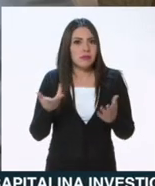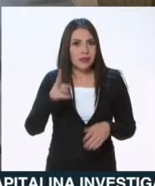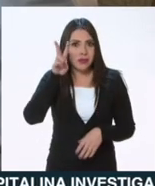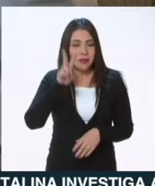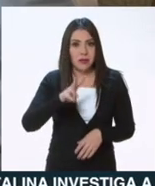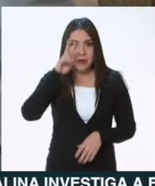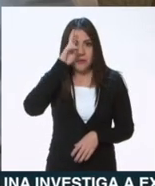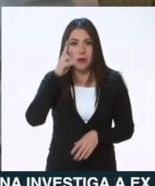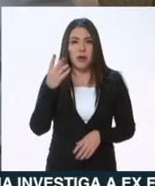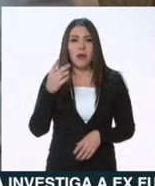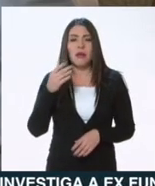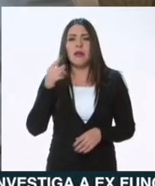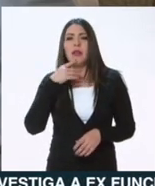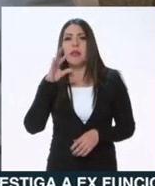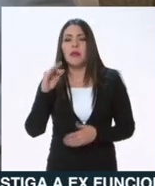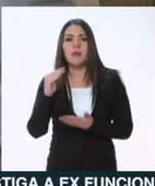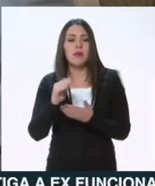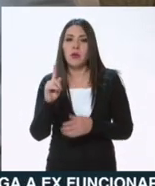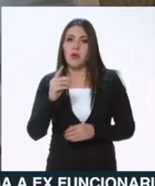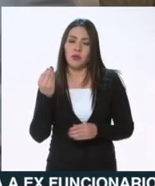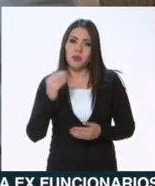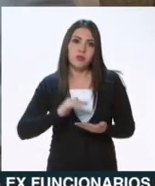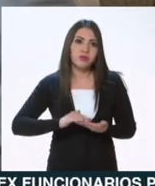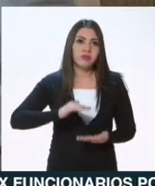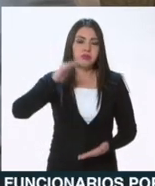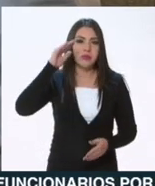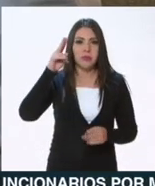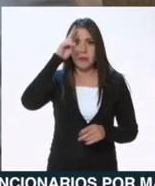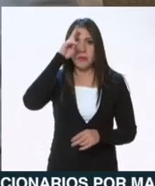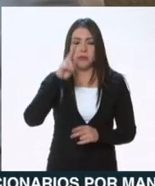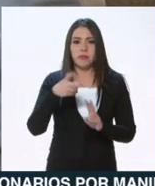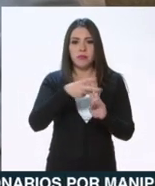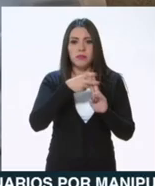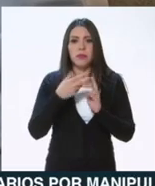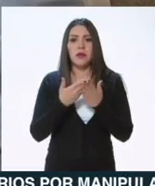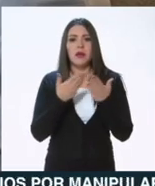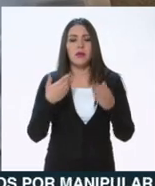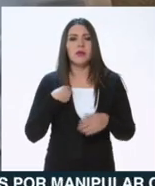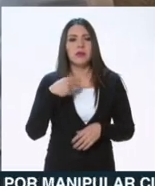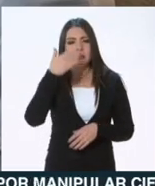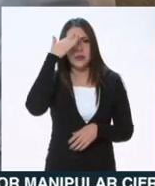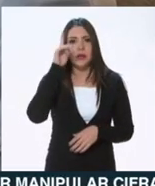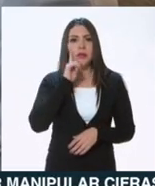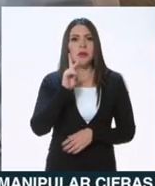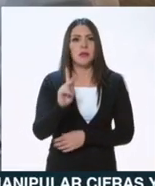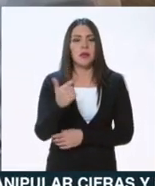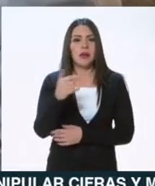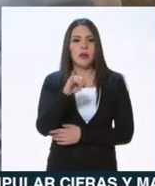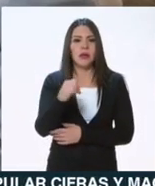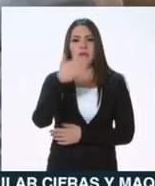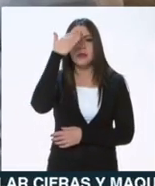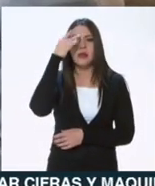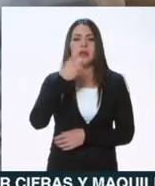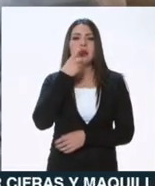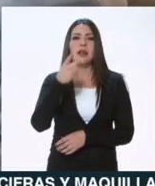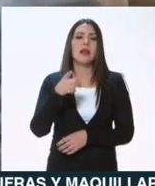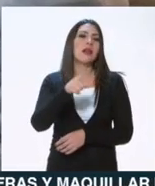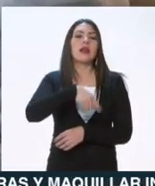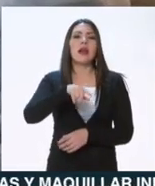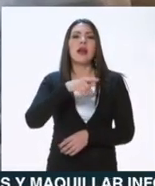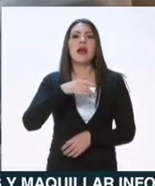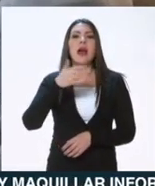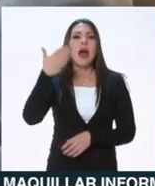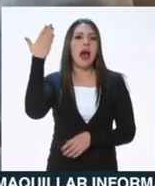fuerte. Y bueno, yo me apoyo en lo que ha salido a decir la propia procuradora Godoy, que se manipulaban las cifras,